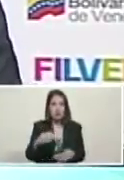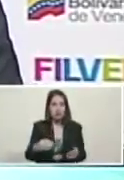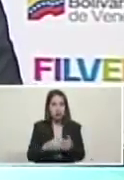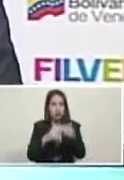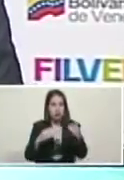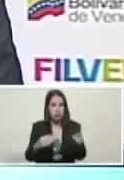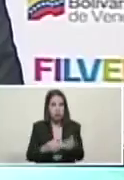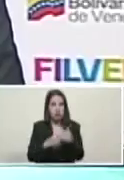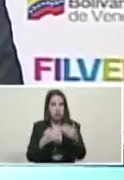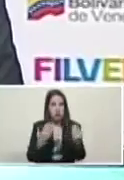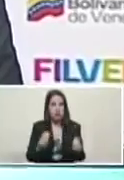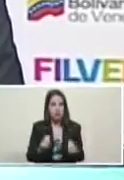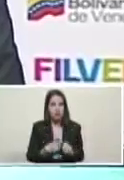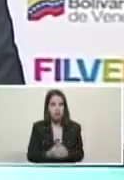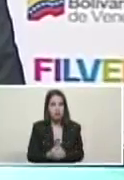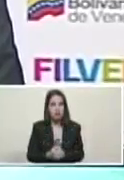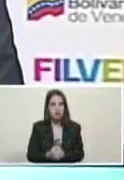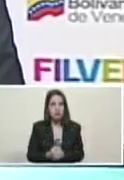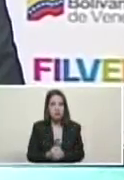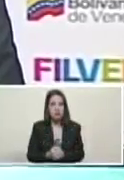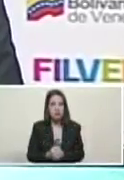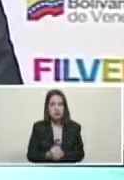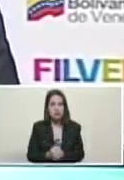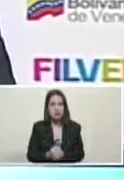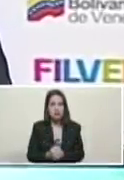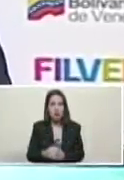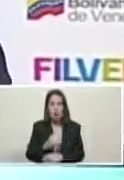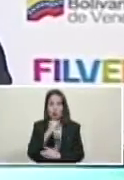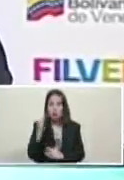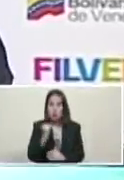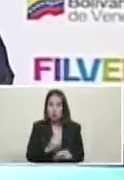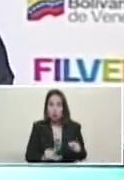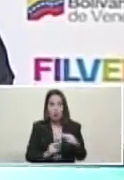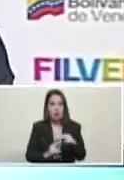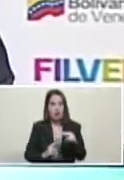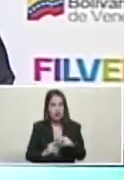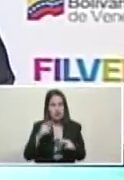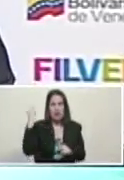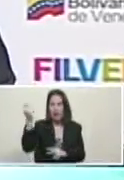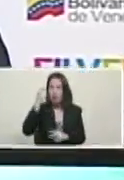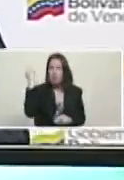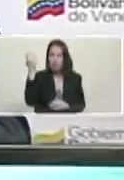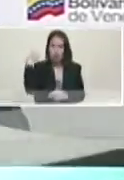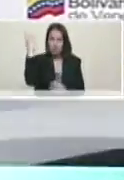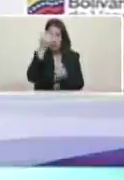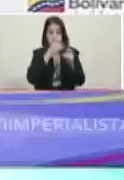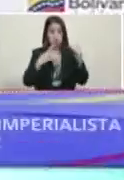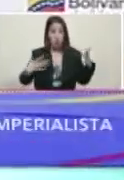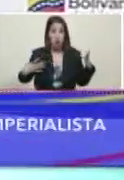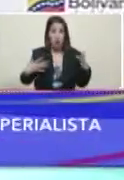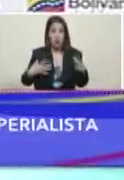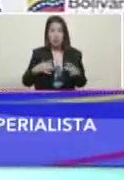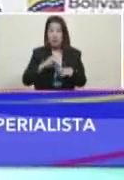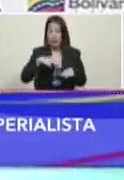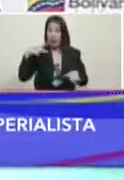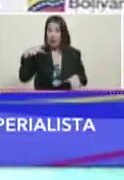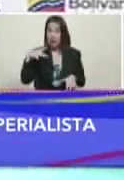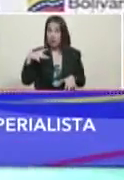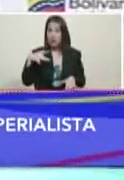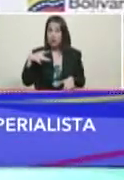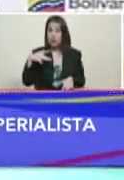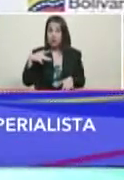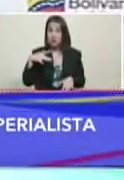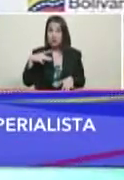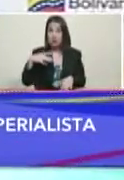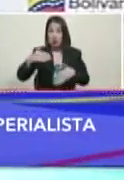del Zulia, Táchira, Apure, Amazonas. Recientemente tuvimos un incidente grave con